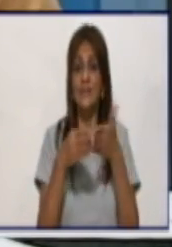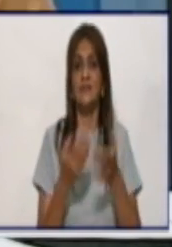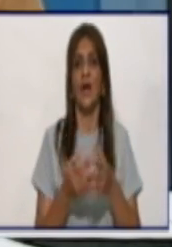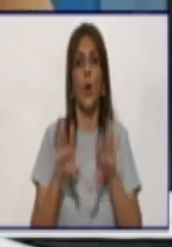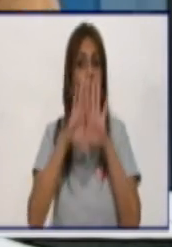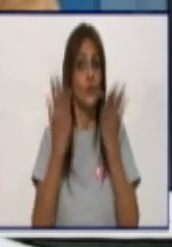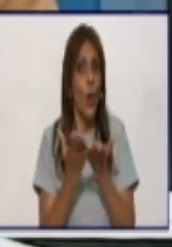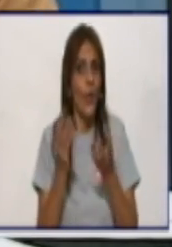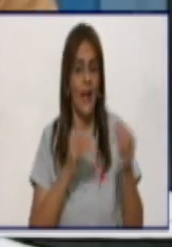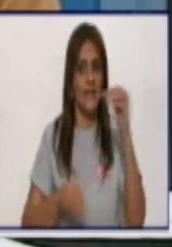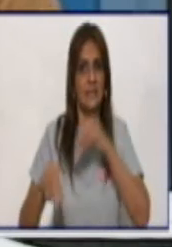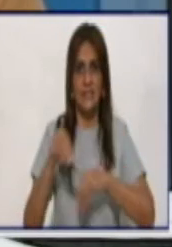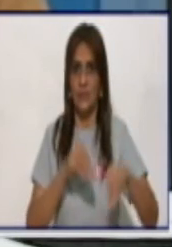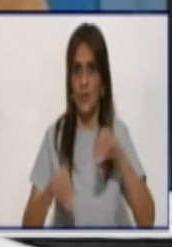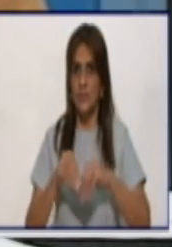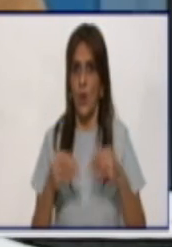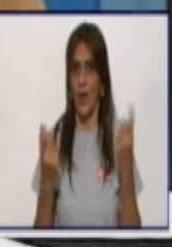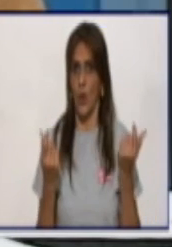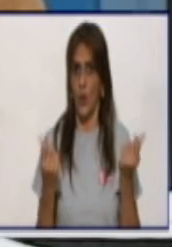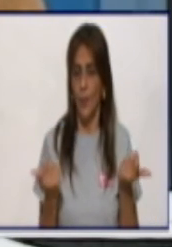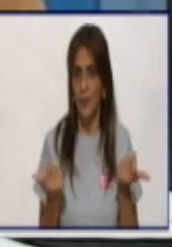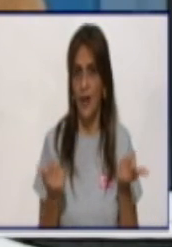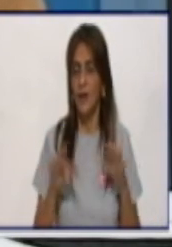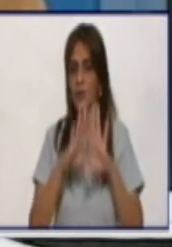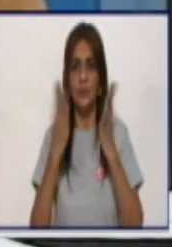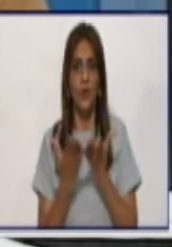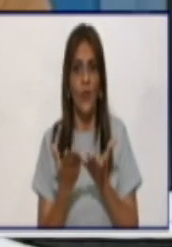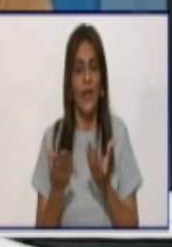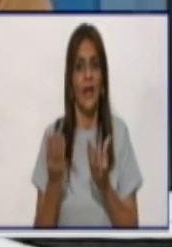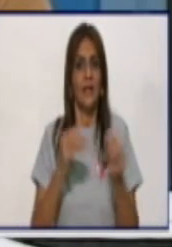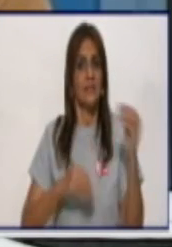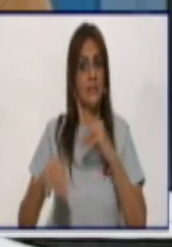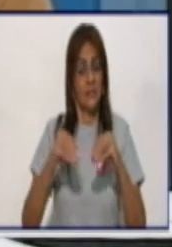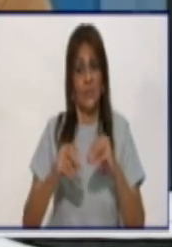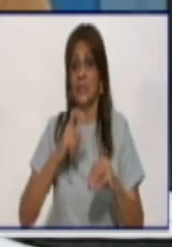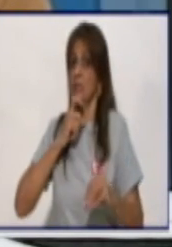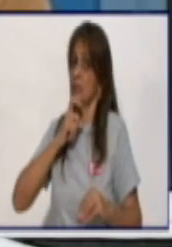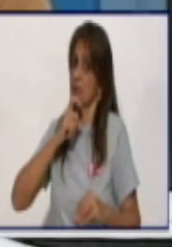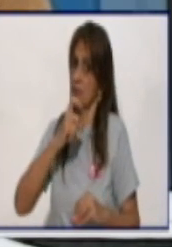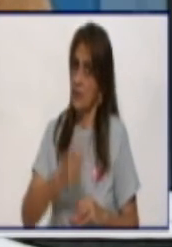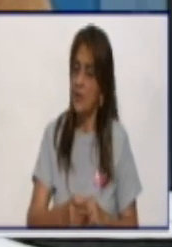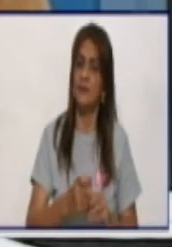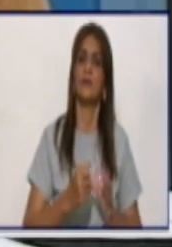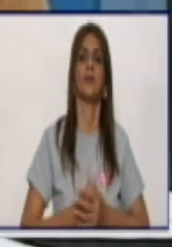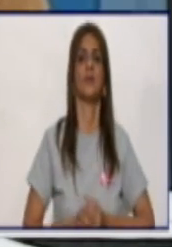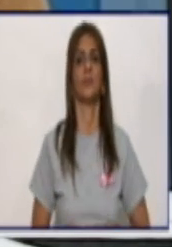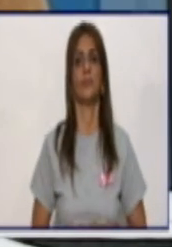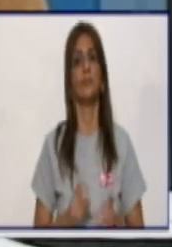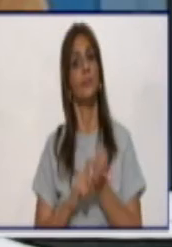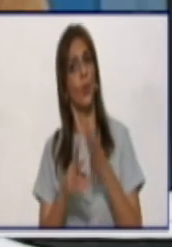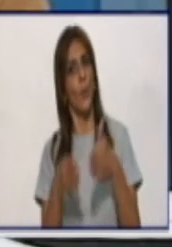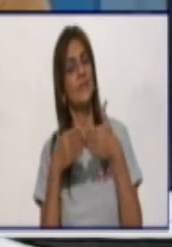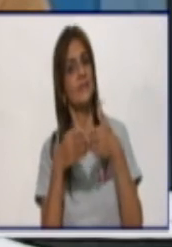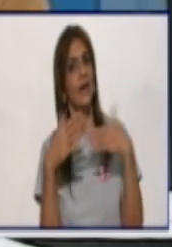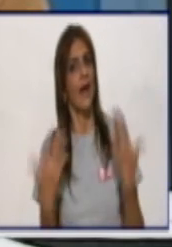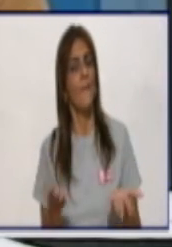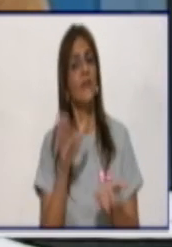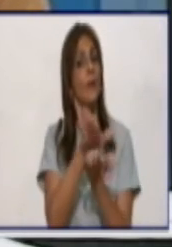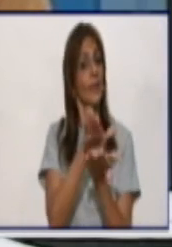en medio de una situación financiera y económica bastante seria granma se ha mantenido